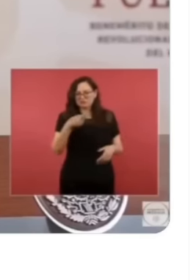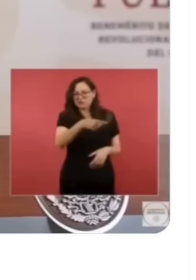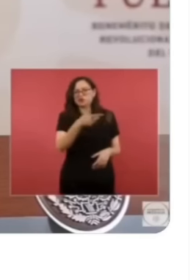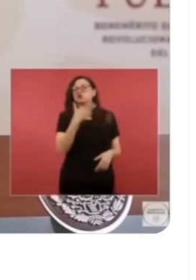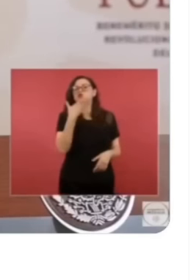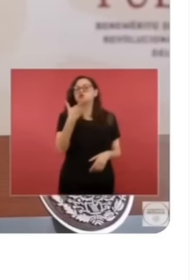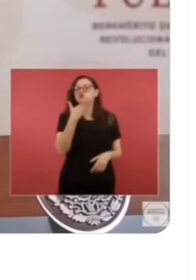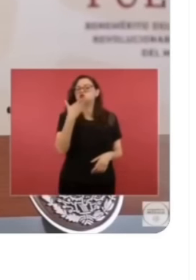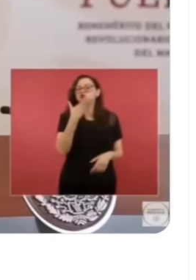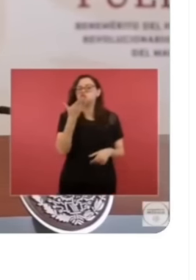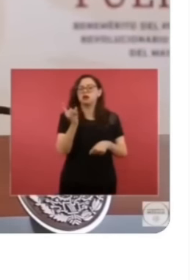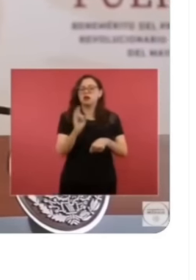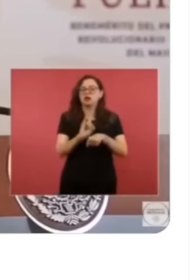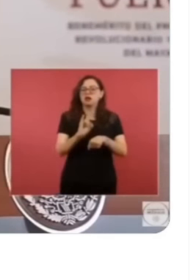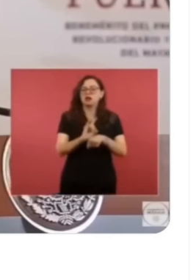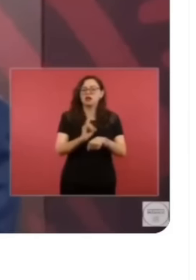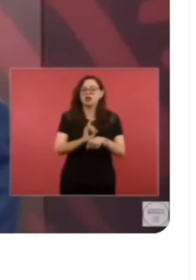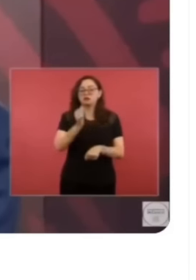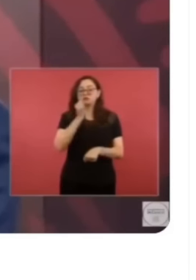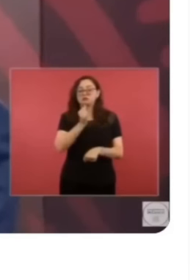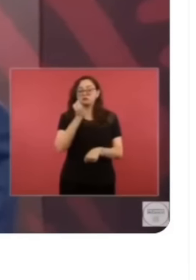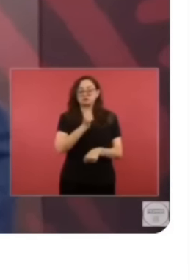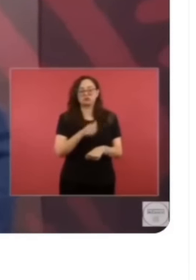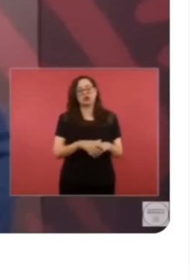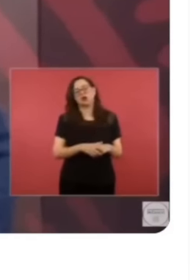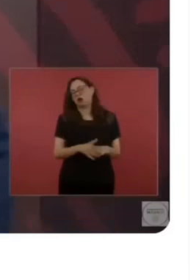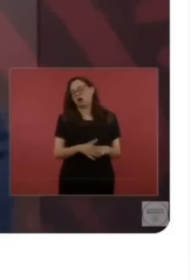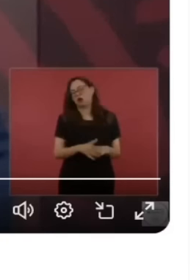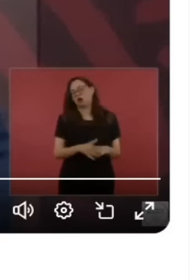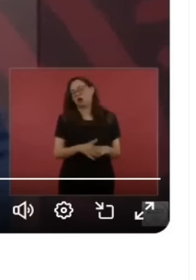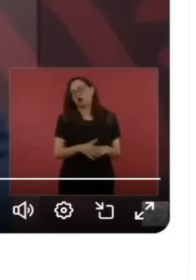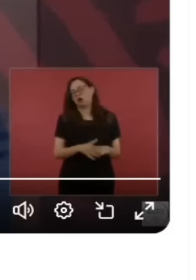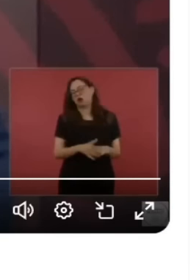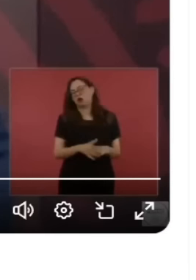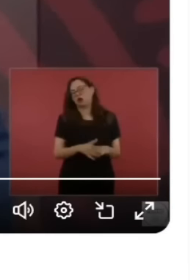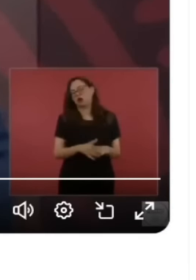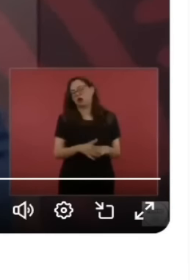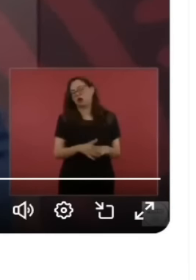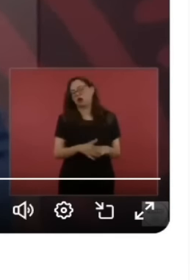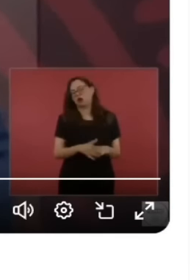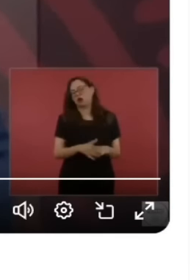periodista con mucha autoridad moral, finísima persona.